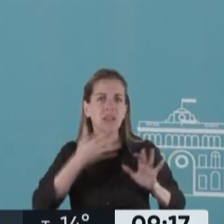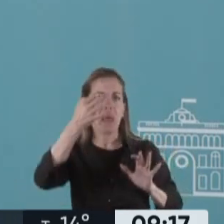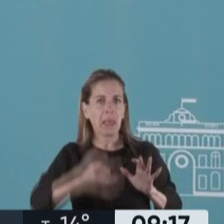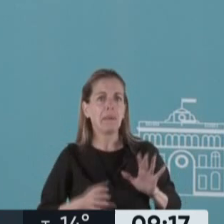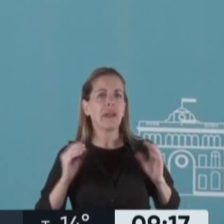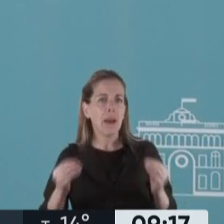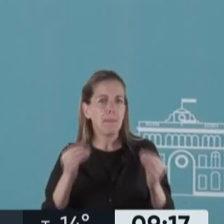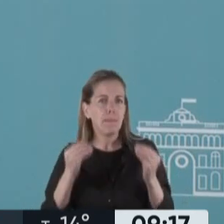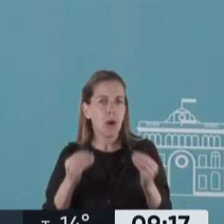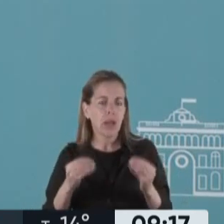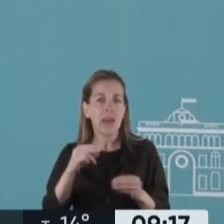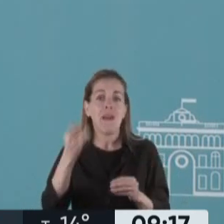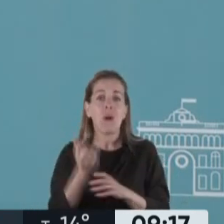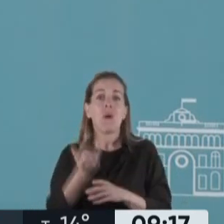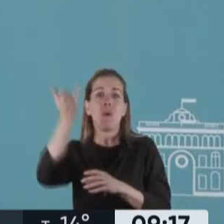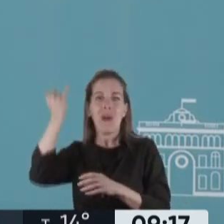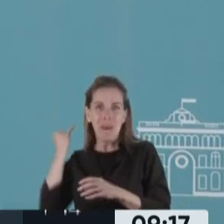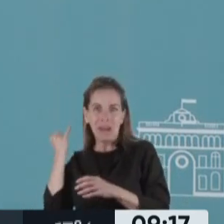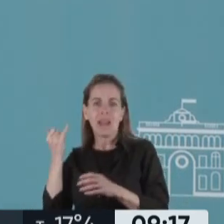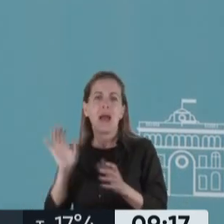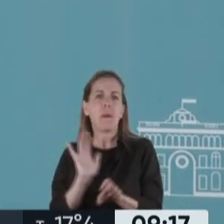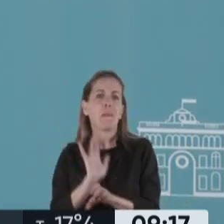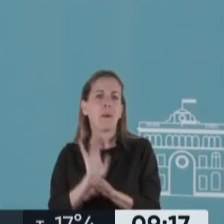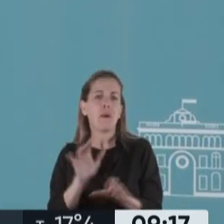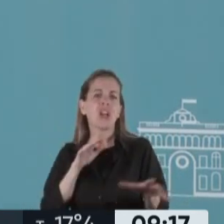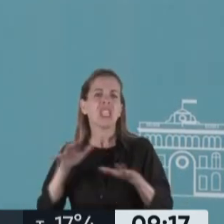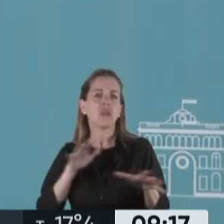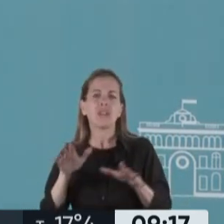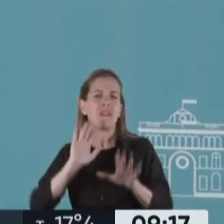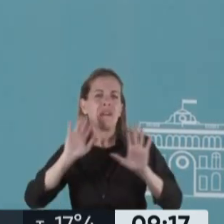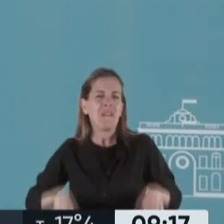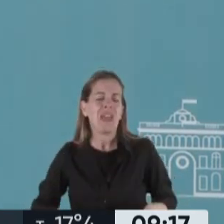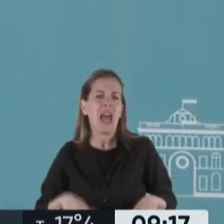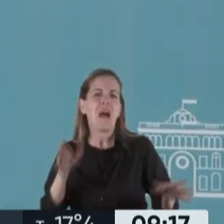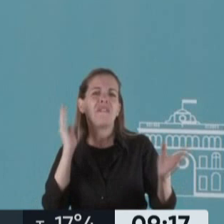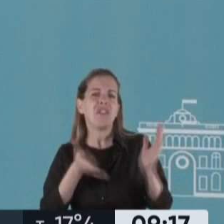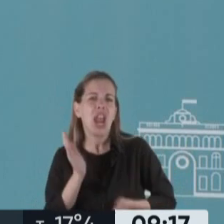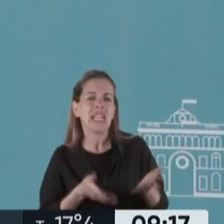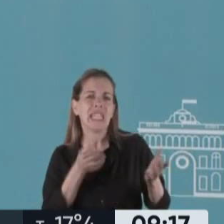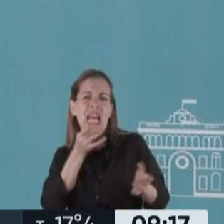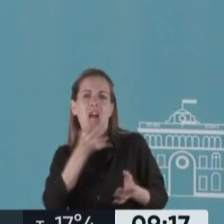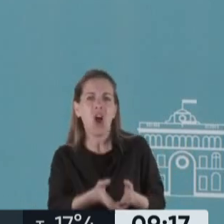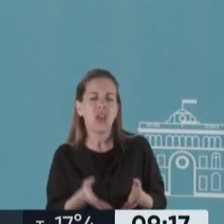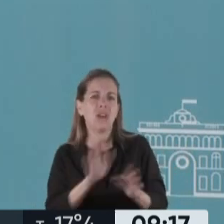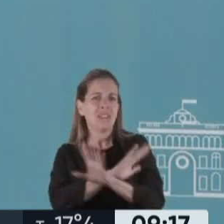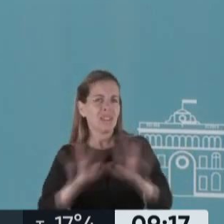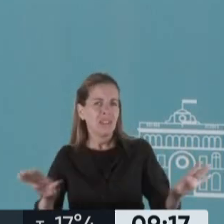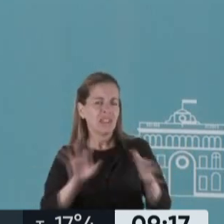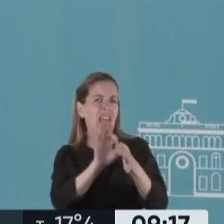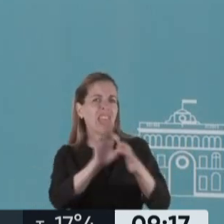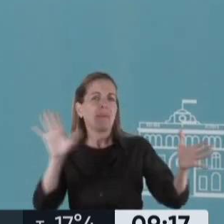el límite que se cruzó el jueves pasado como sociedad, que fue gente que actuó por afuera de los márgenes de la democracia, ya no se